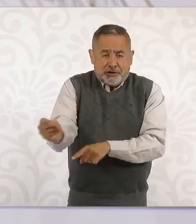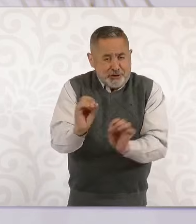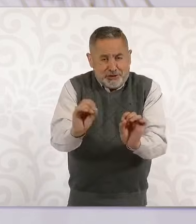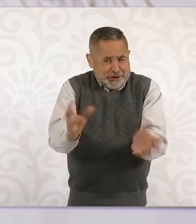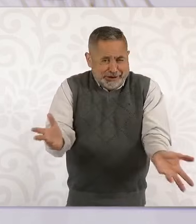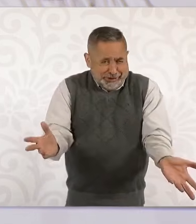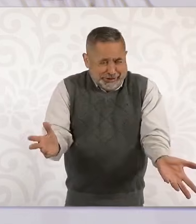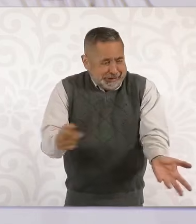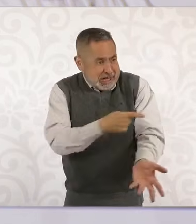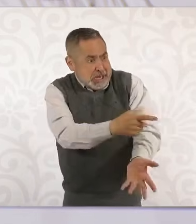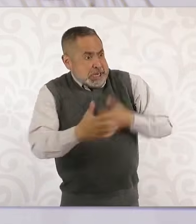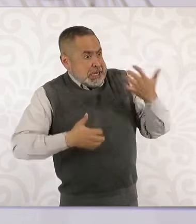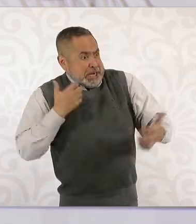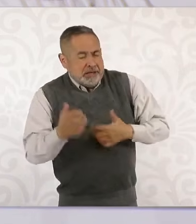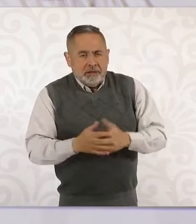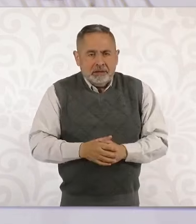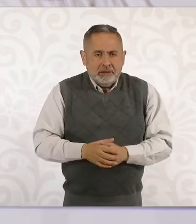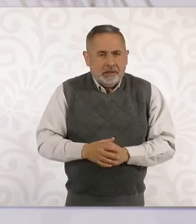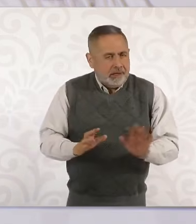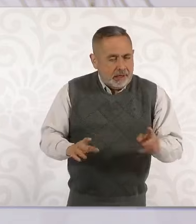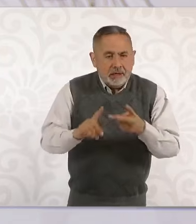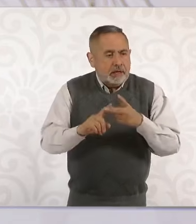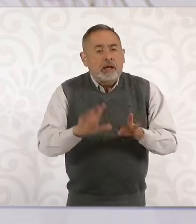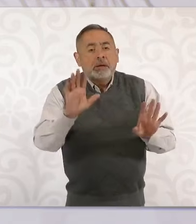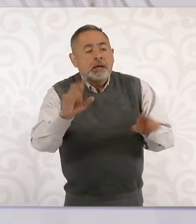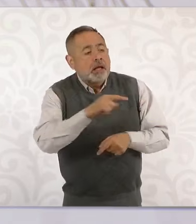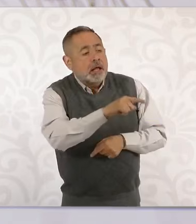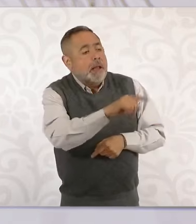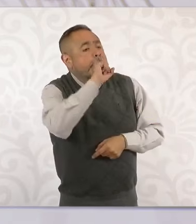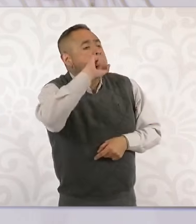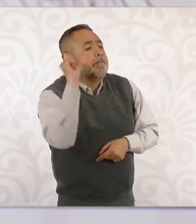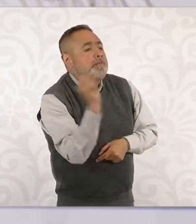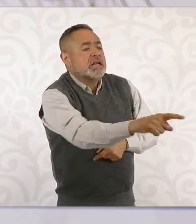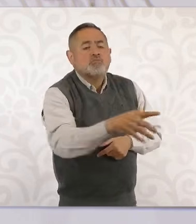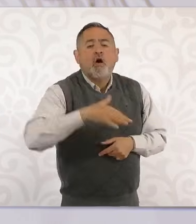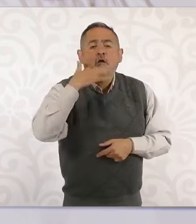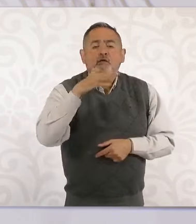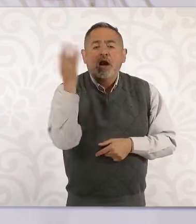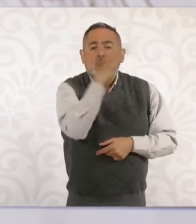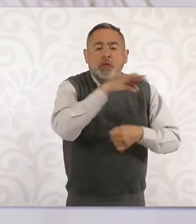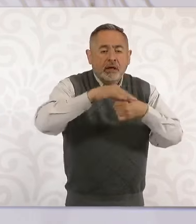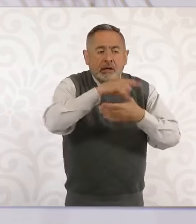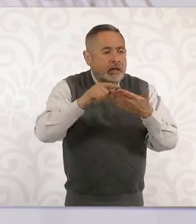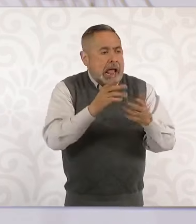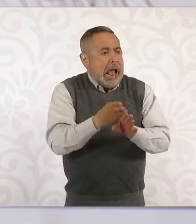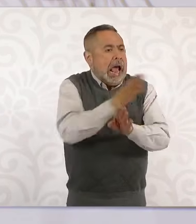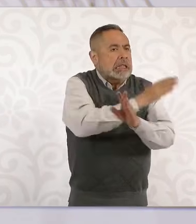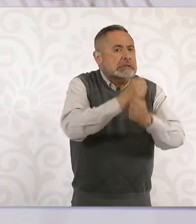Segundo, ¿por qué no voltean a ver los fraudes electorales del pasado? Ya lo mencioné la semana